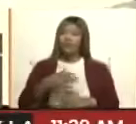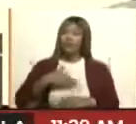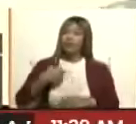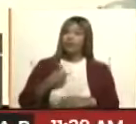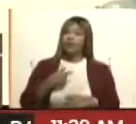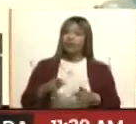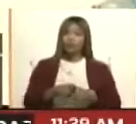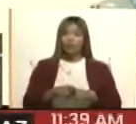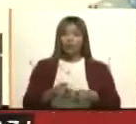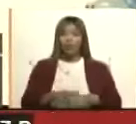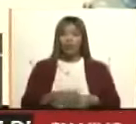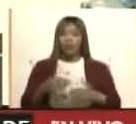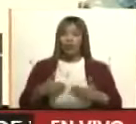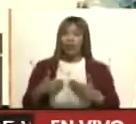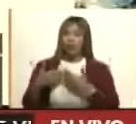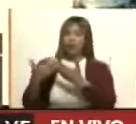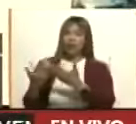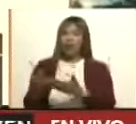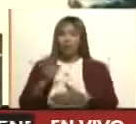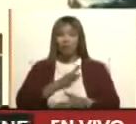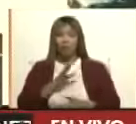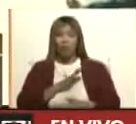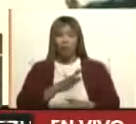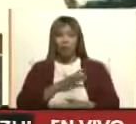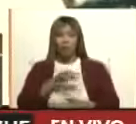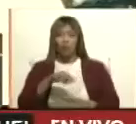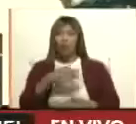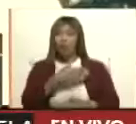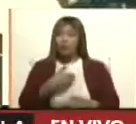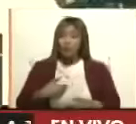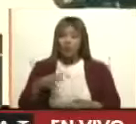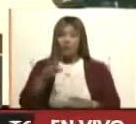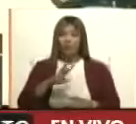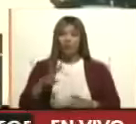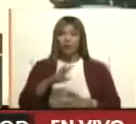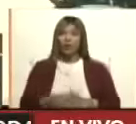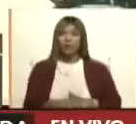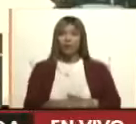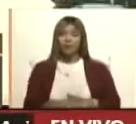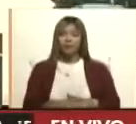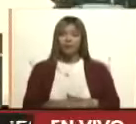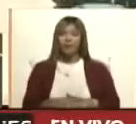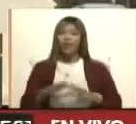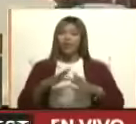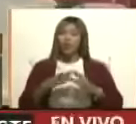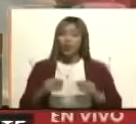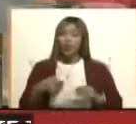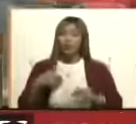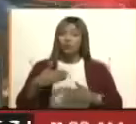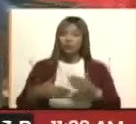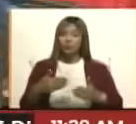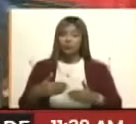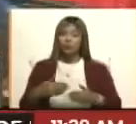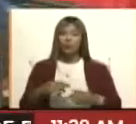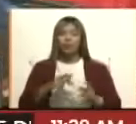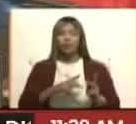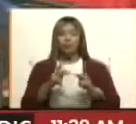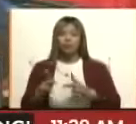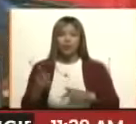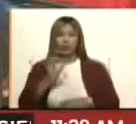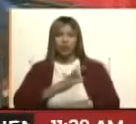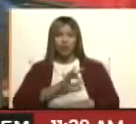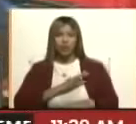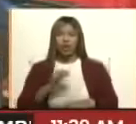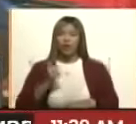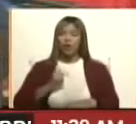pretender regalar lo que es de Venezuela, lo que es del pueblo de Venezuela, lo que va a servir para programas sociales de